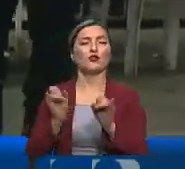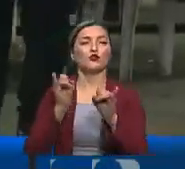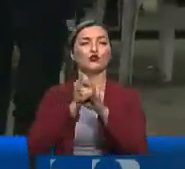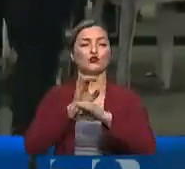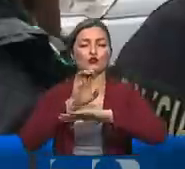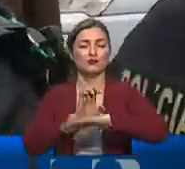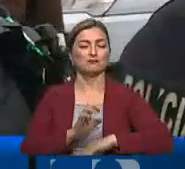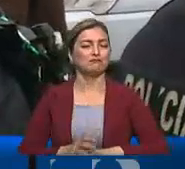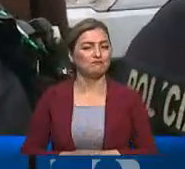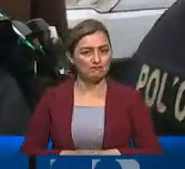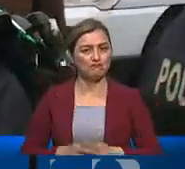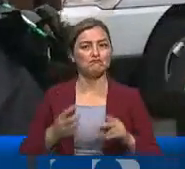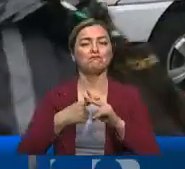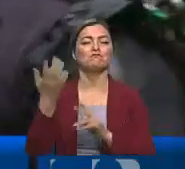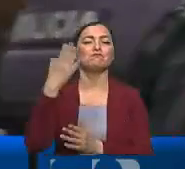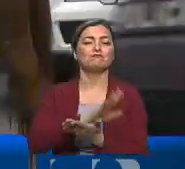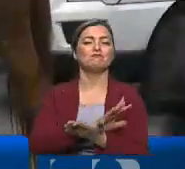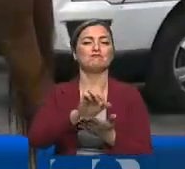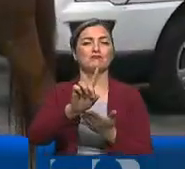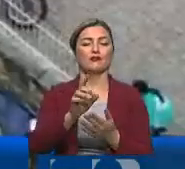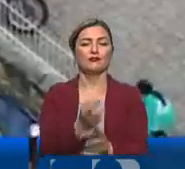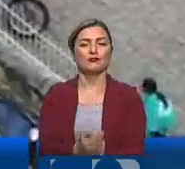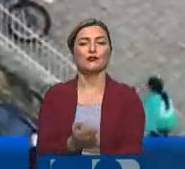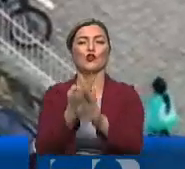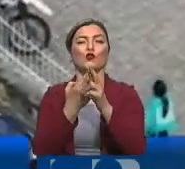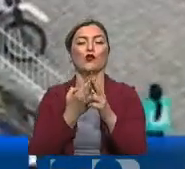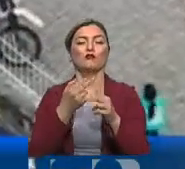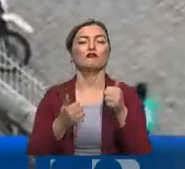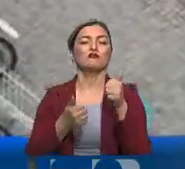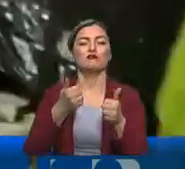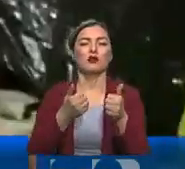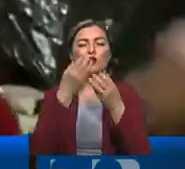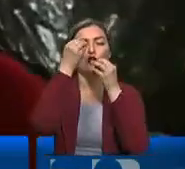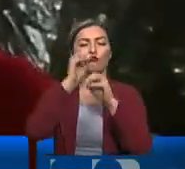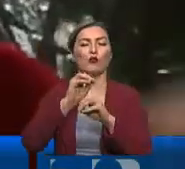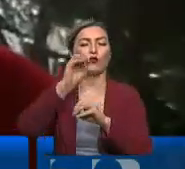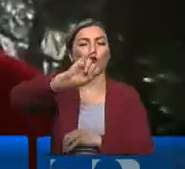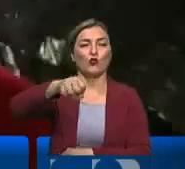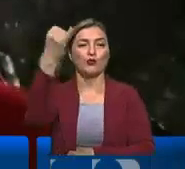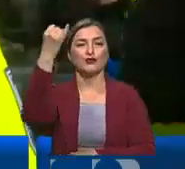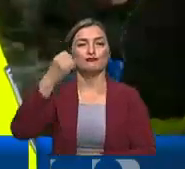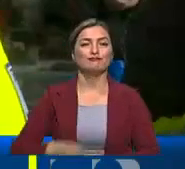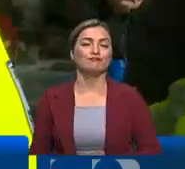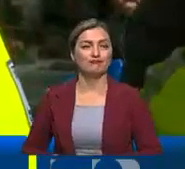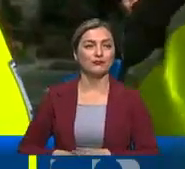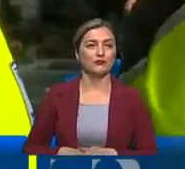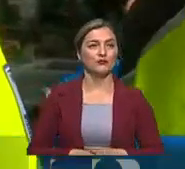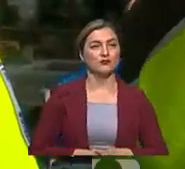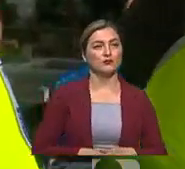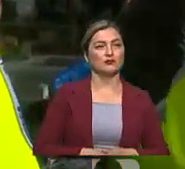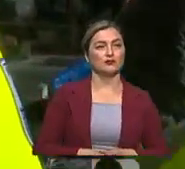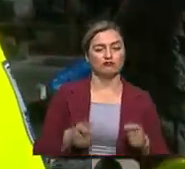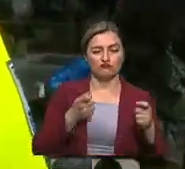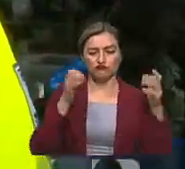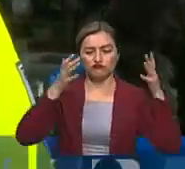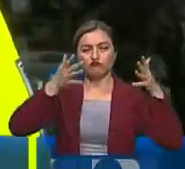país. Los mismos arrancaron la semana pasada y los resultados finales se conocerán este jueves. Son operativos de concentración